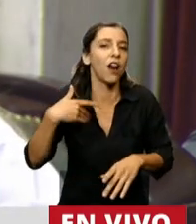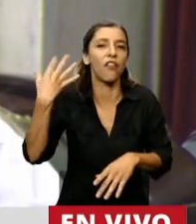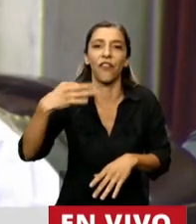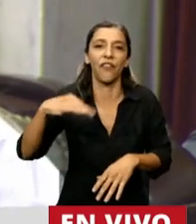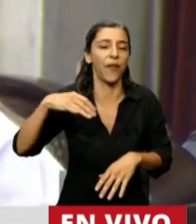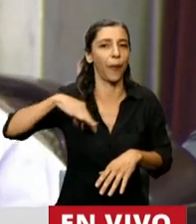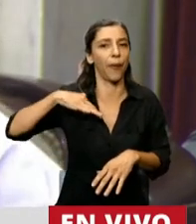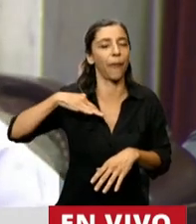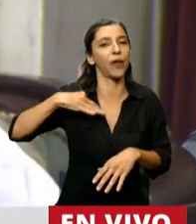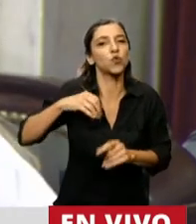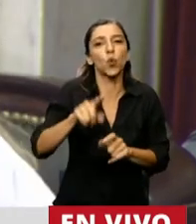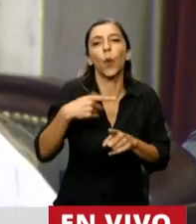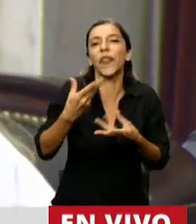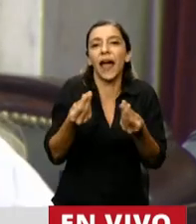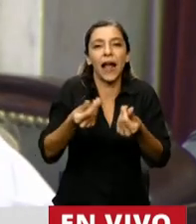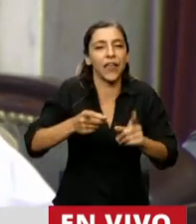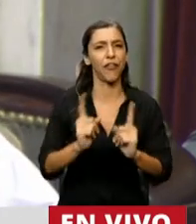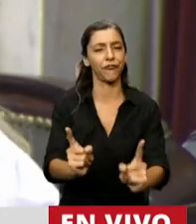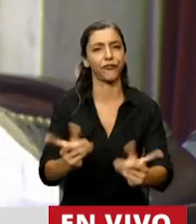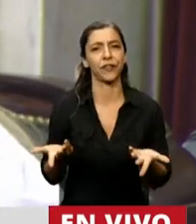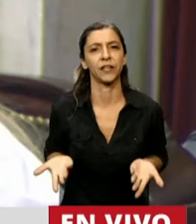días de la suspensión de la fórmula,